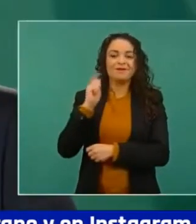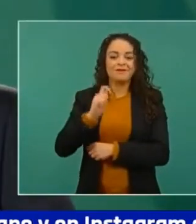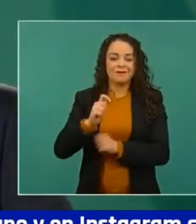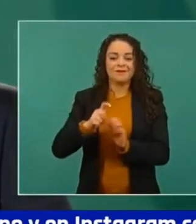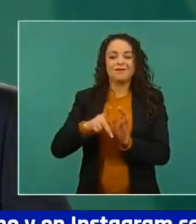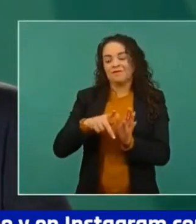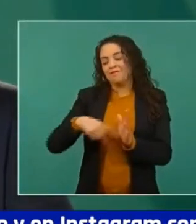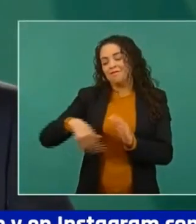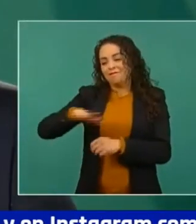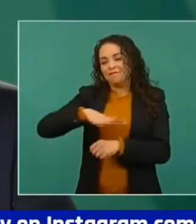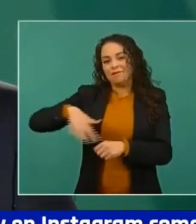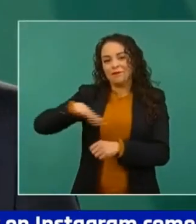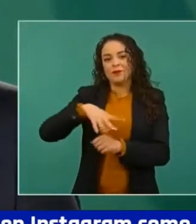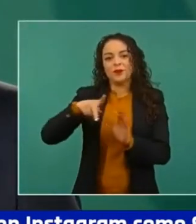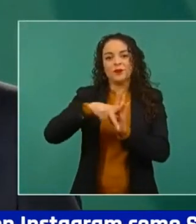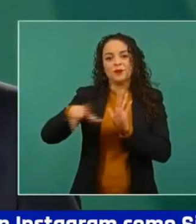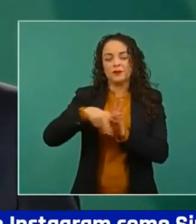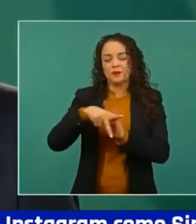Sí.